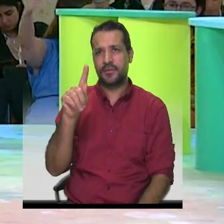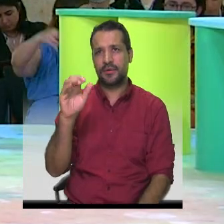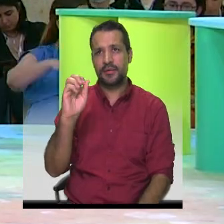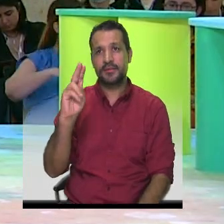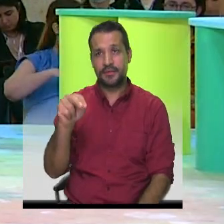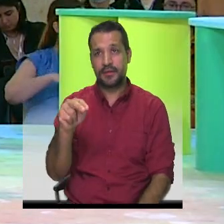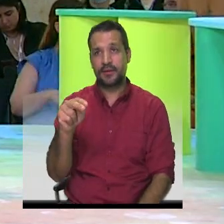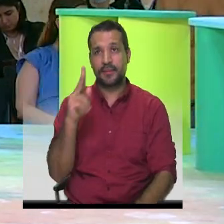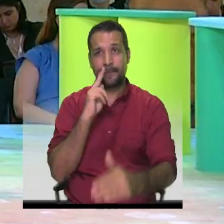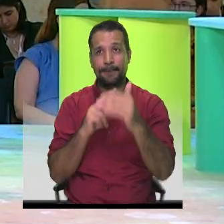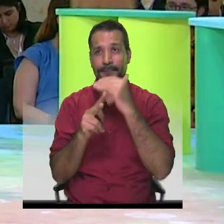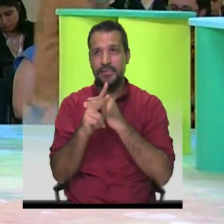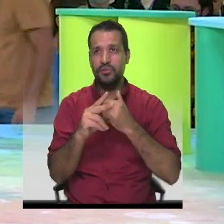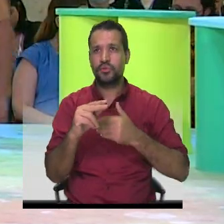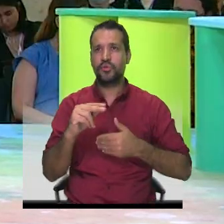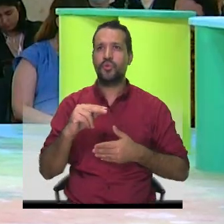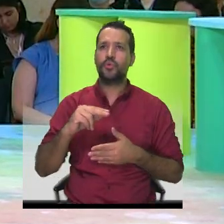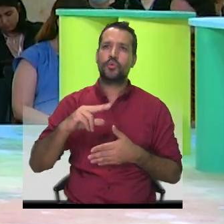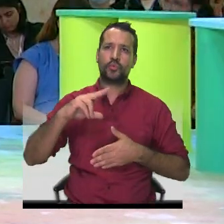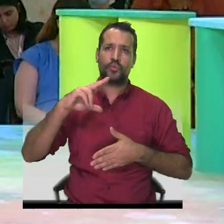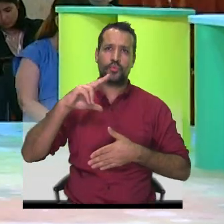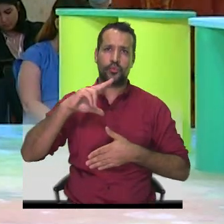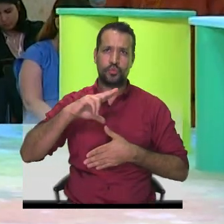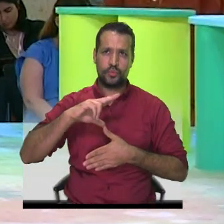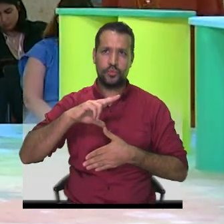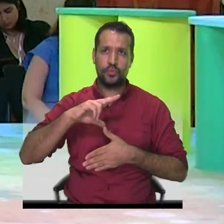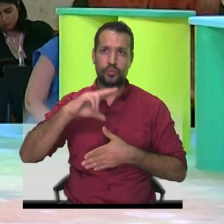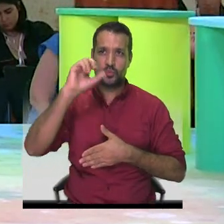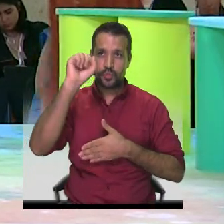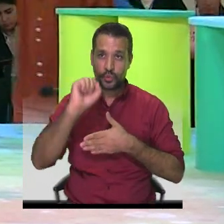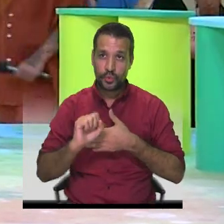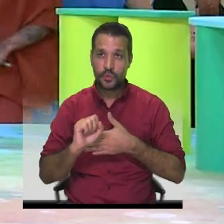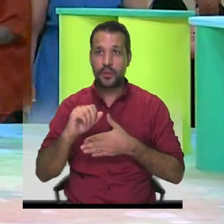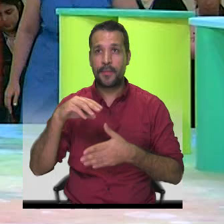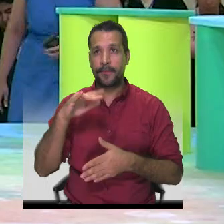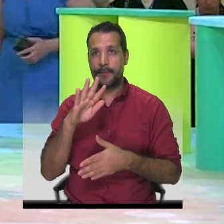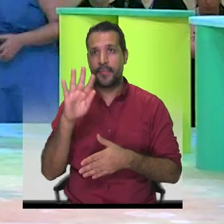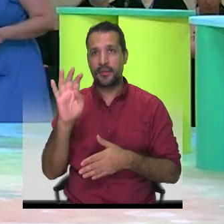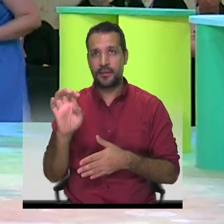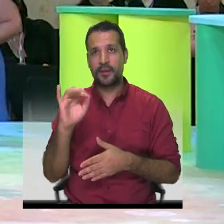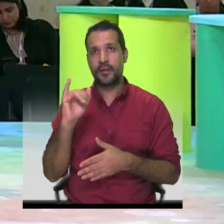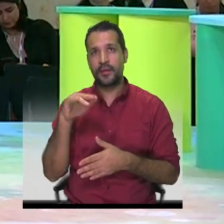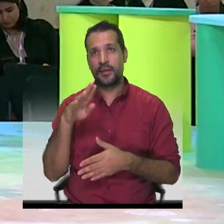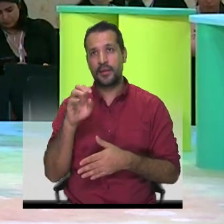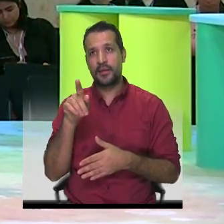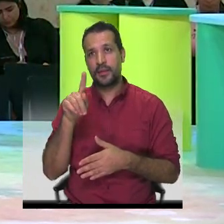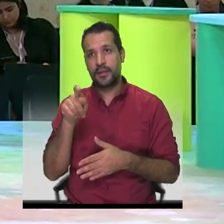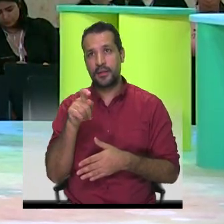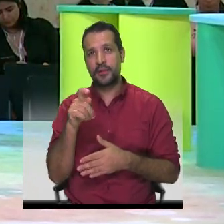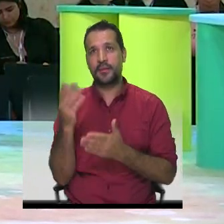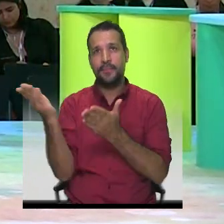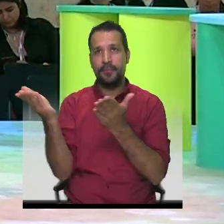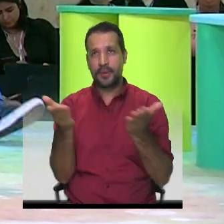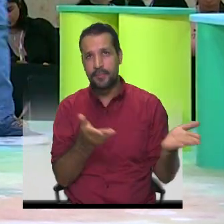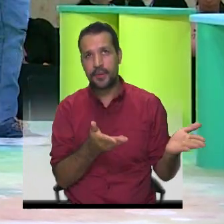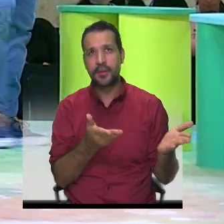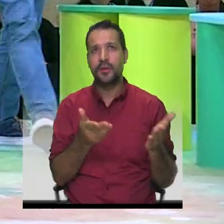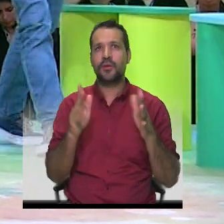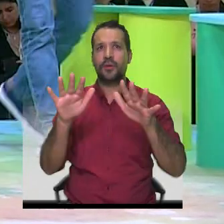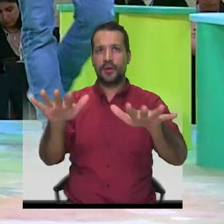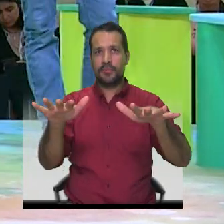Suroeste, Mateo Rodríguez de Experience y Maite Cantero de Inex Moda. Bienvenidos al Pabellón del